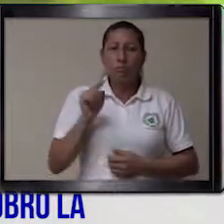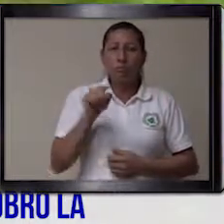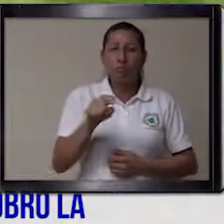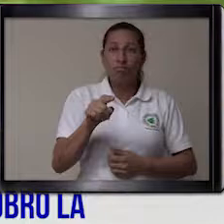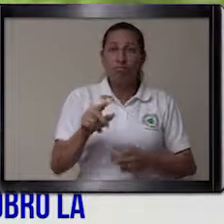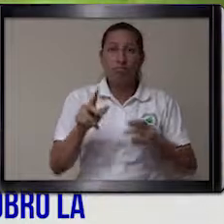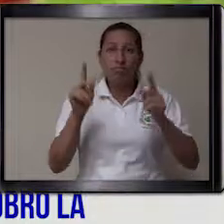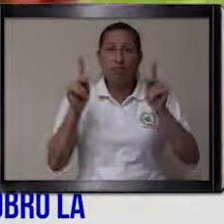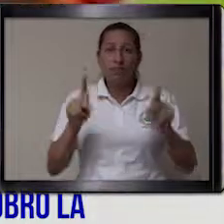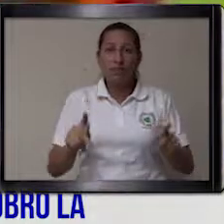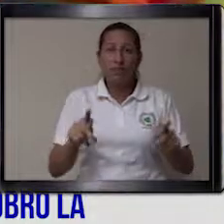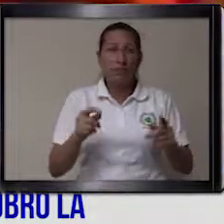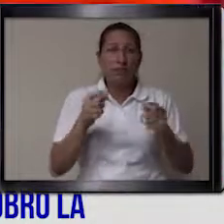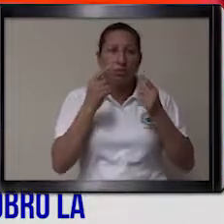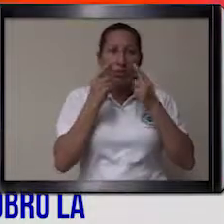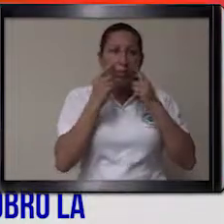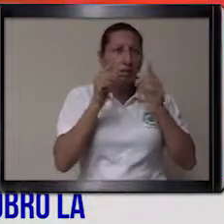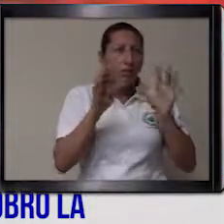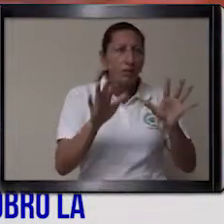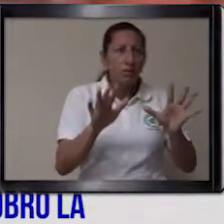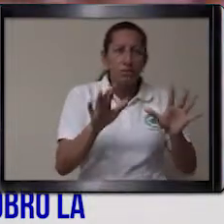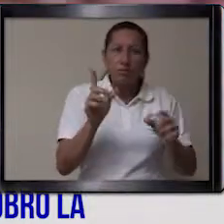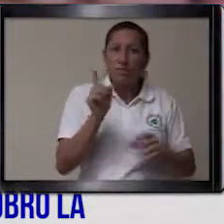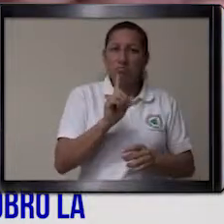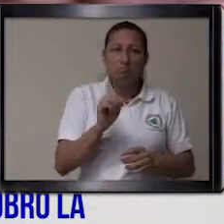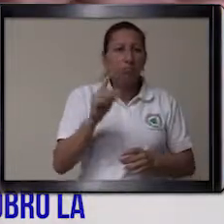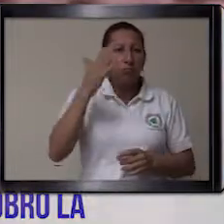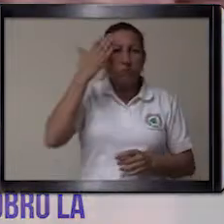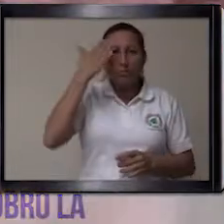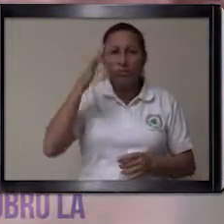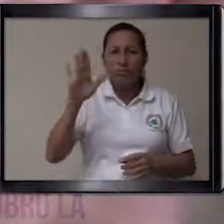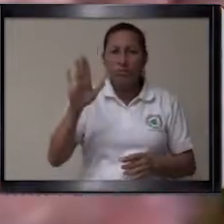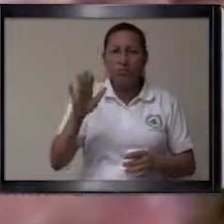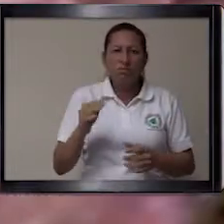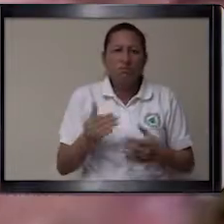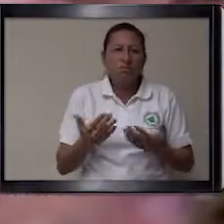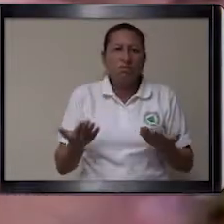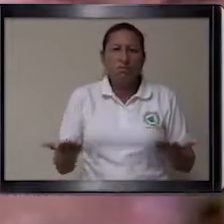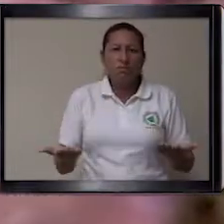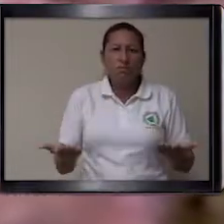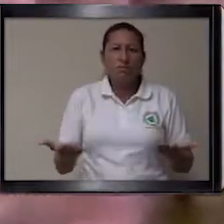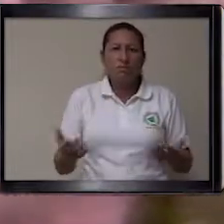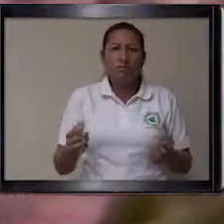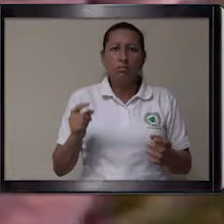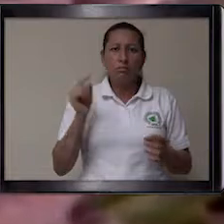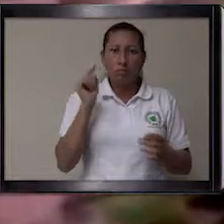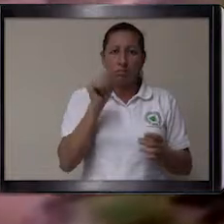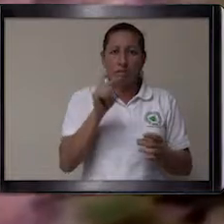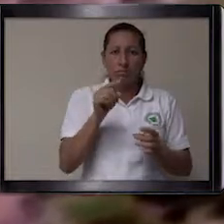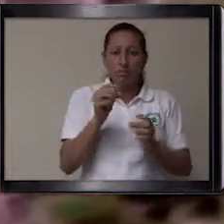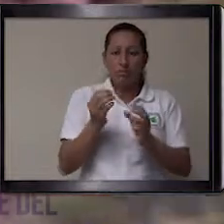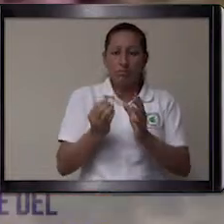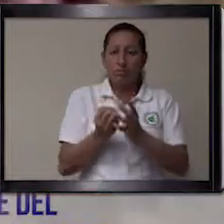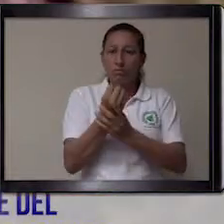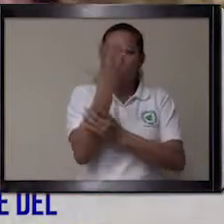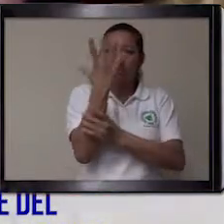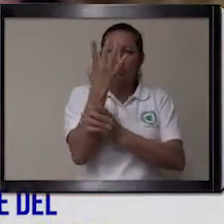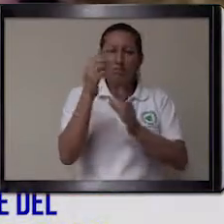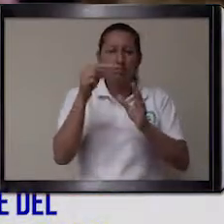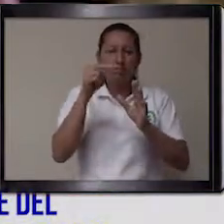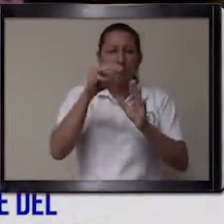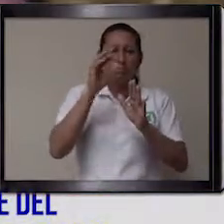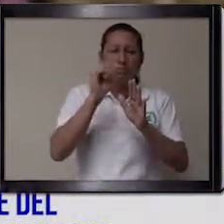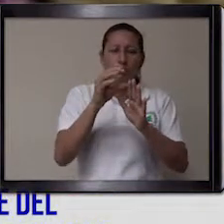pobladores cercanos, cobrando la vida de unas 25,000 personas. Los flujos piroclásticos emitidos por el cráter